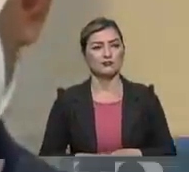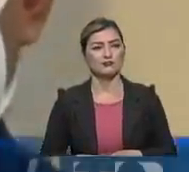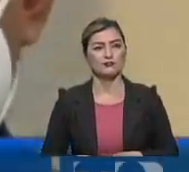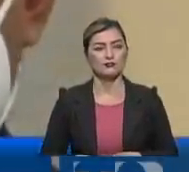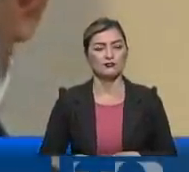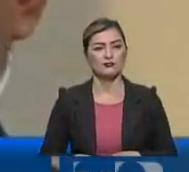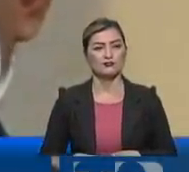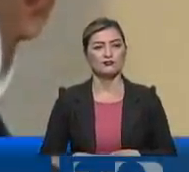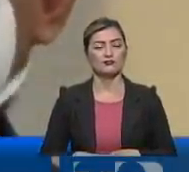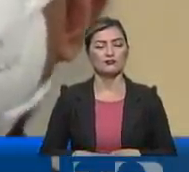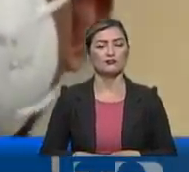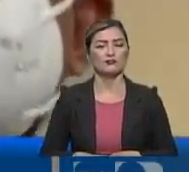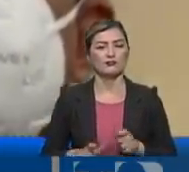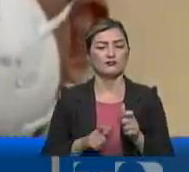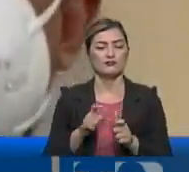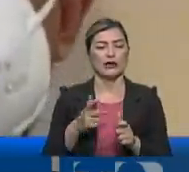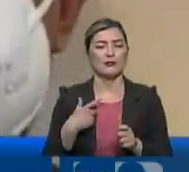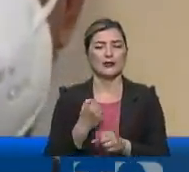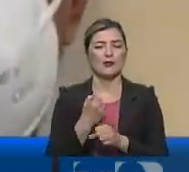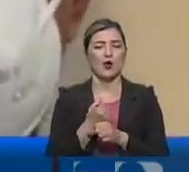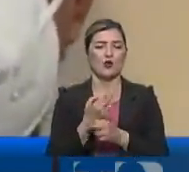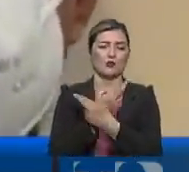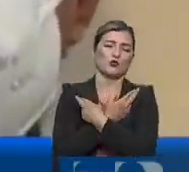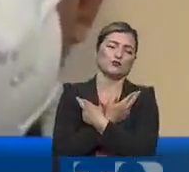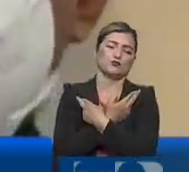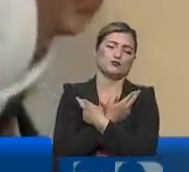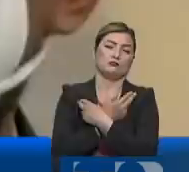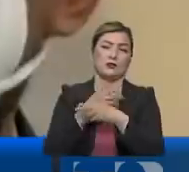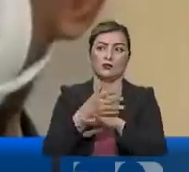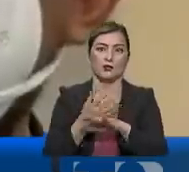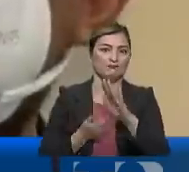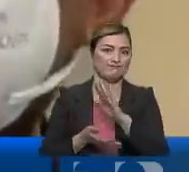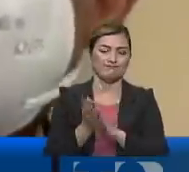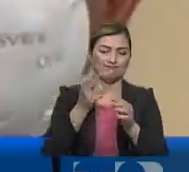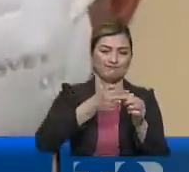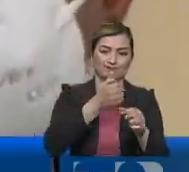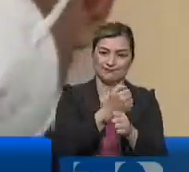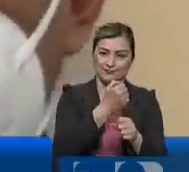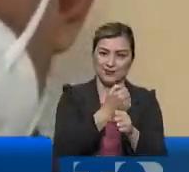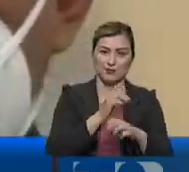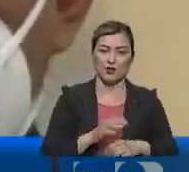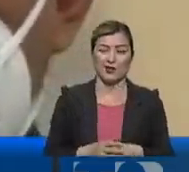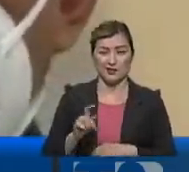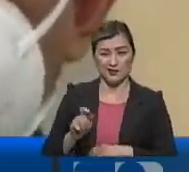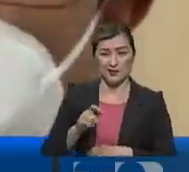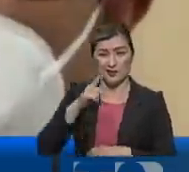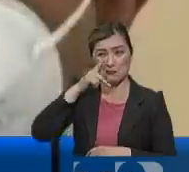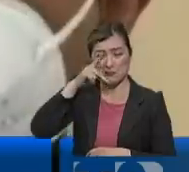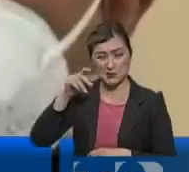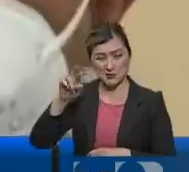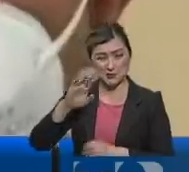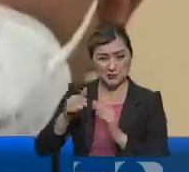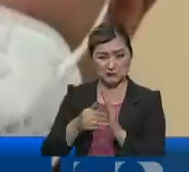de PCR o de antígeno para restablecerse a sus lugares de trabajo o actividades normales,